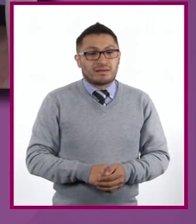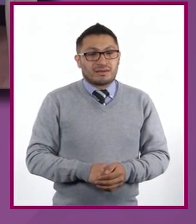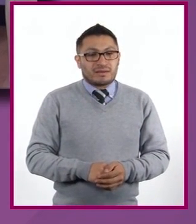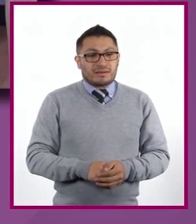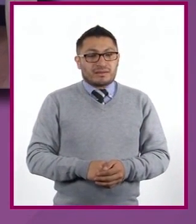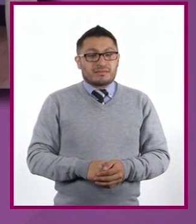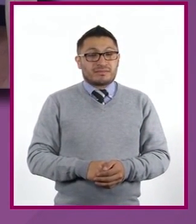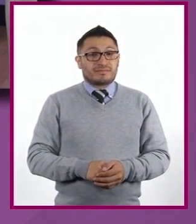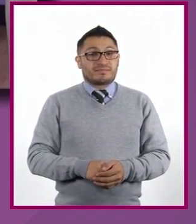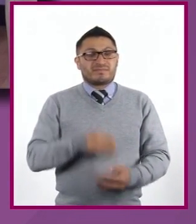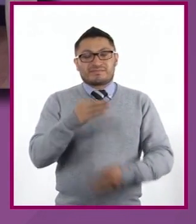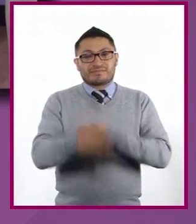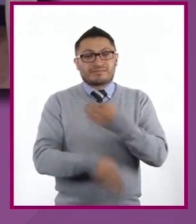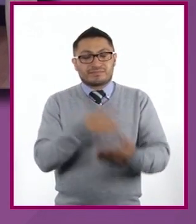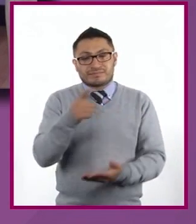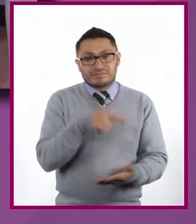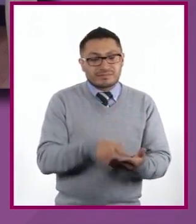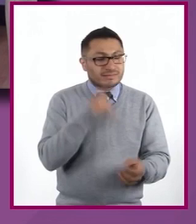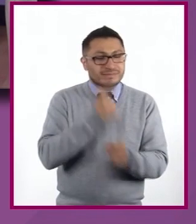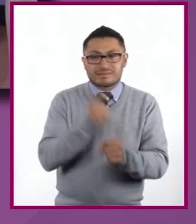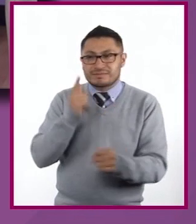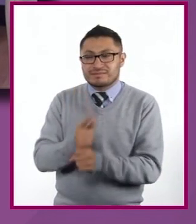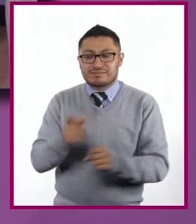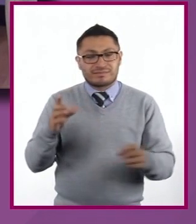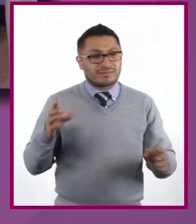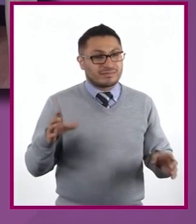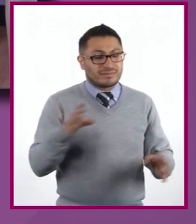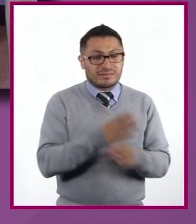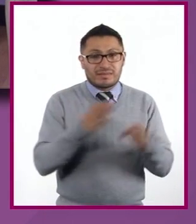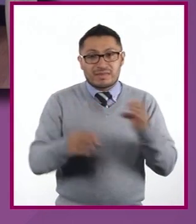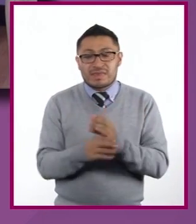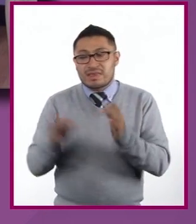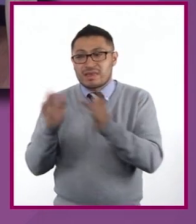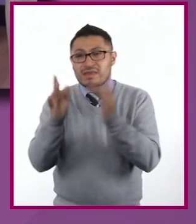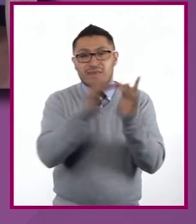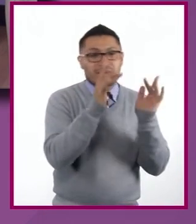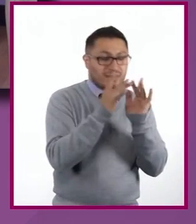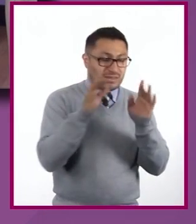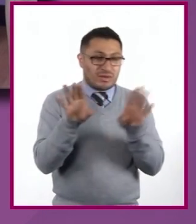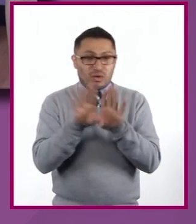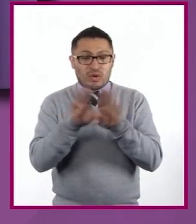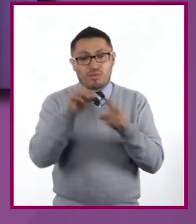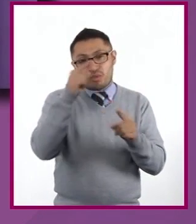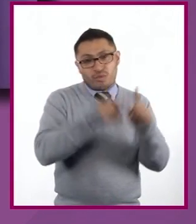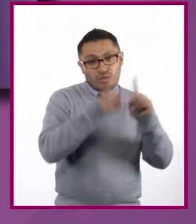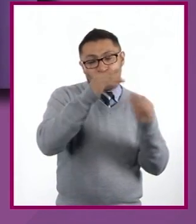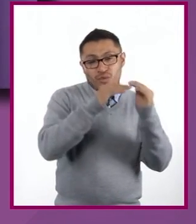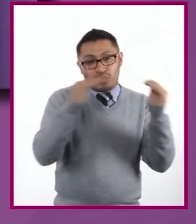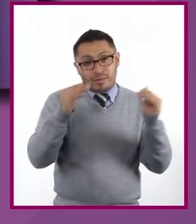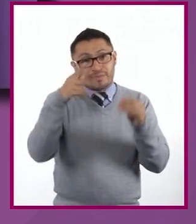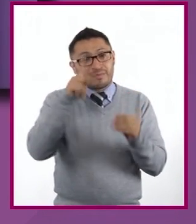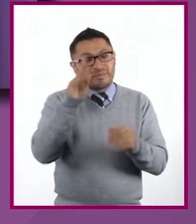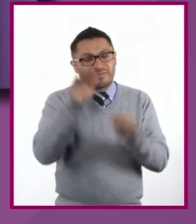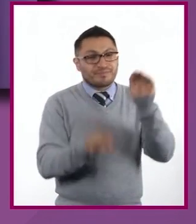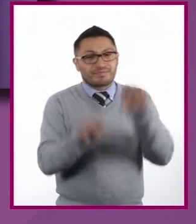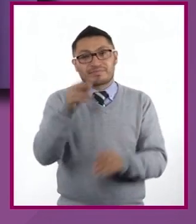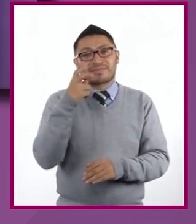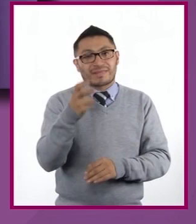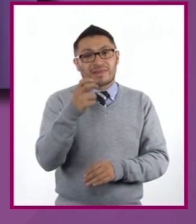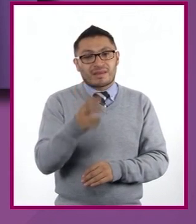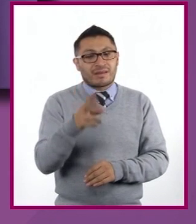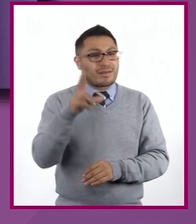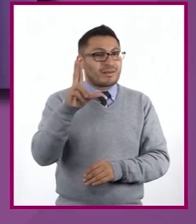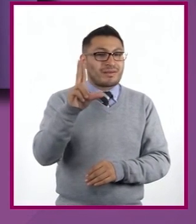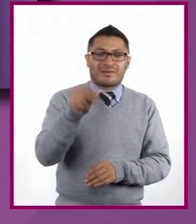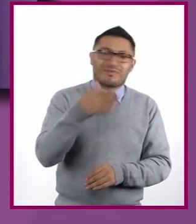En todas partes podemos encontrar que los cuerpos que están en contacto equilibran sus temperaturas. Pero a veces esto no